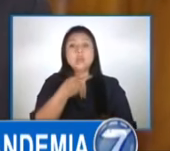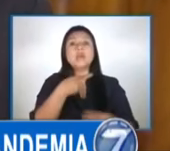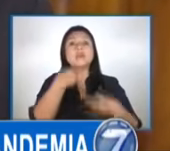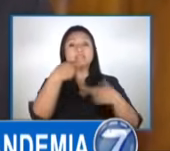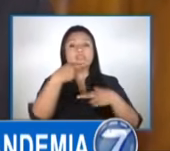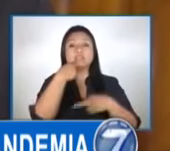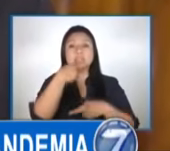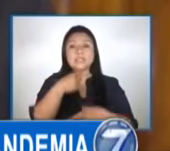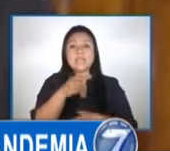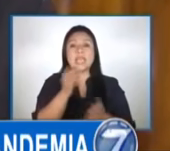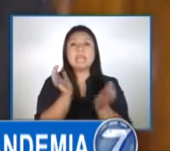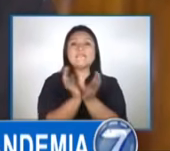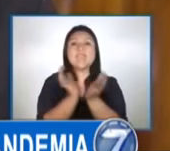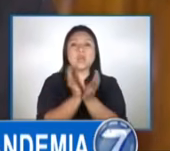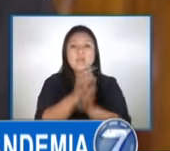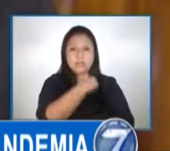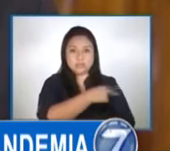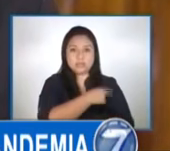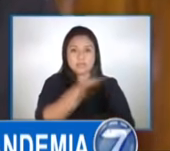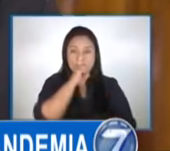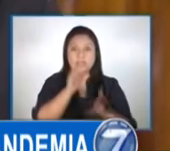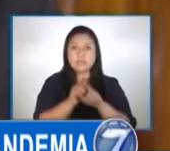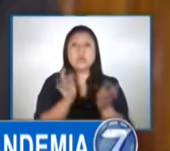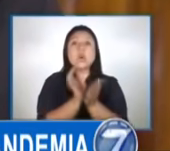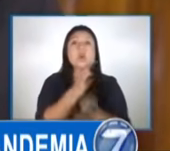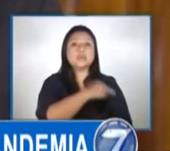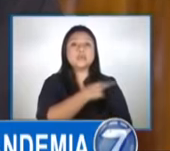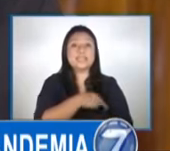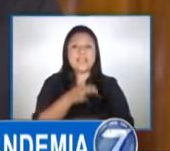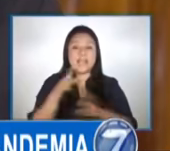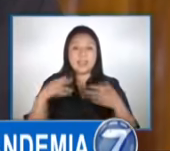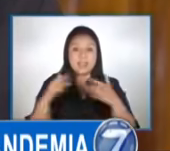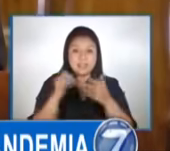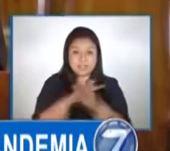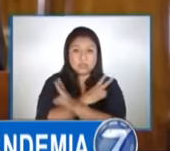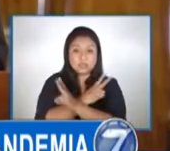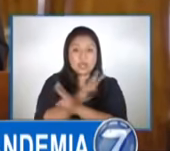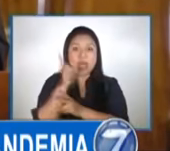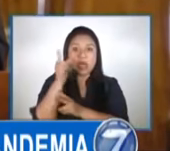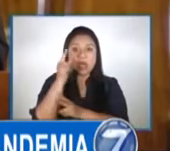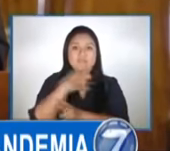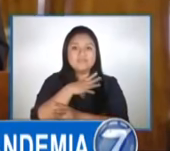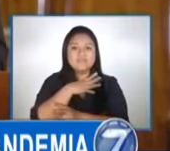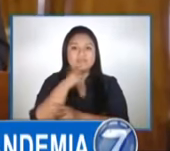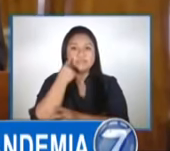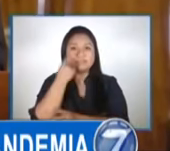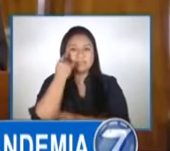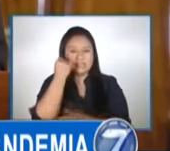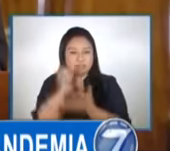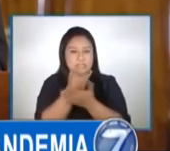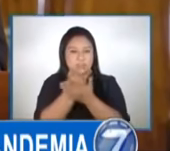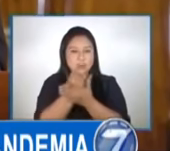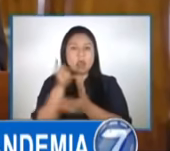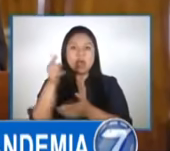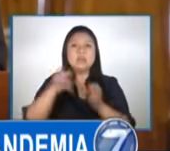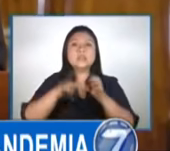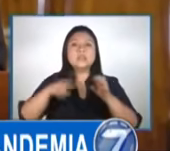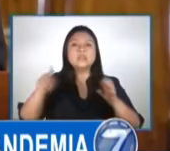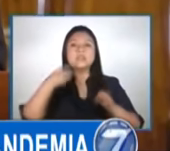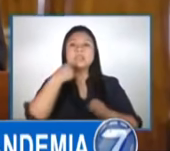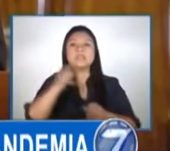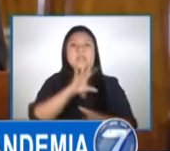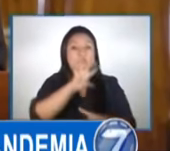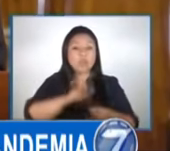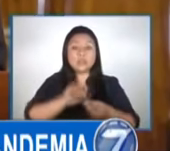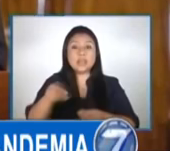de Villanueva y el Hospital Temporal del Parque de Industria, en donde realizamos un estudio. Sus estadísticas revelan que del total de